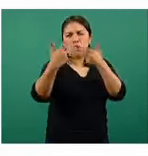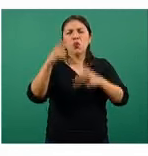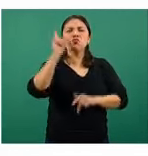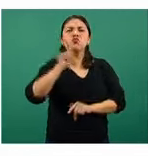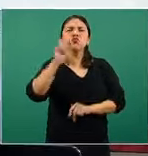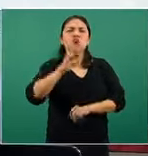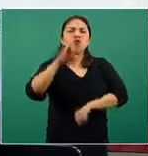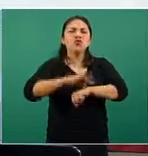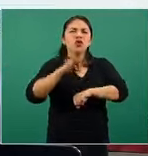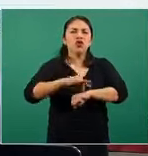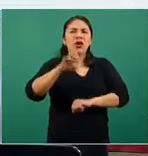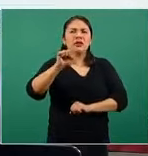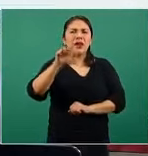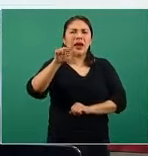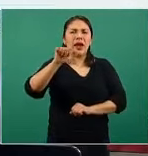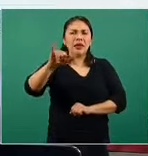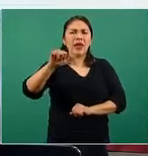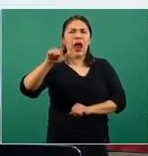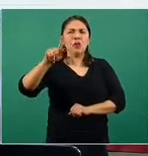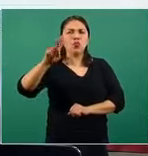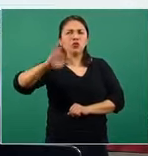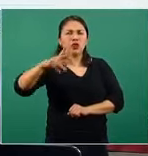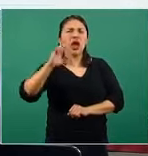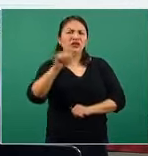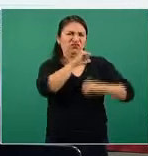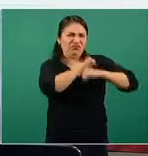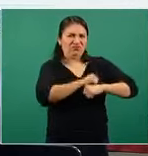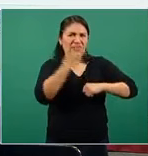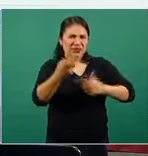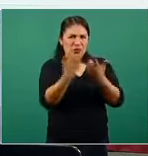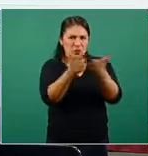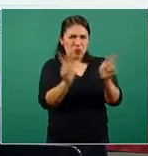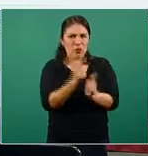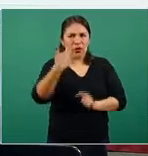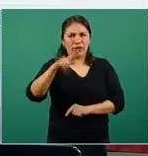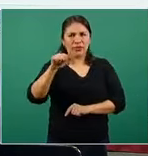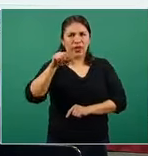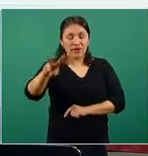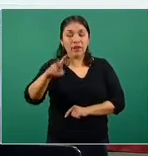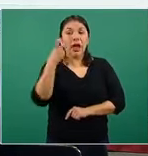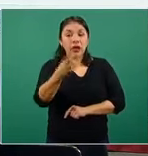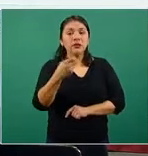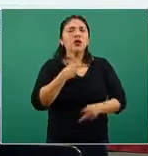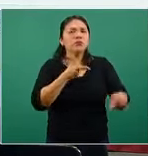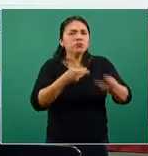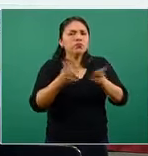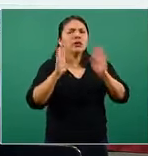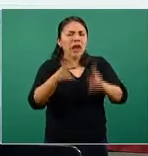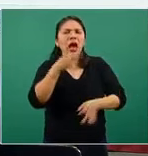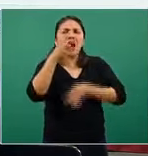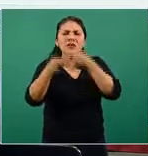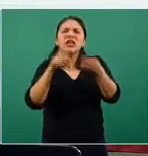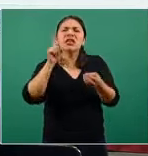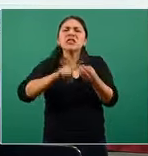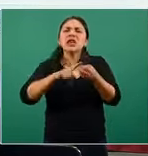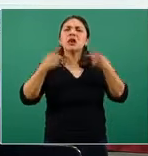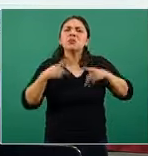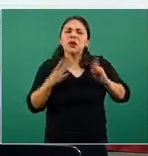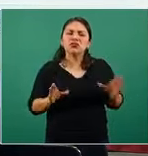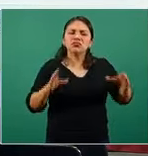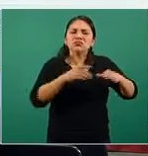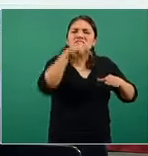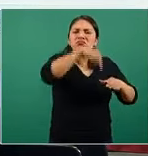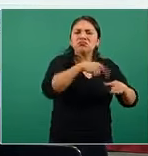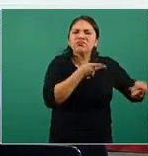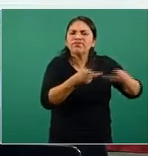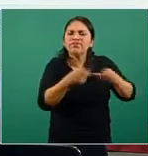Ciara Alpuche, quien preside y coordina este GETAP y hemos presentado en ocasiones anteriores quiénes son los expertos que integran este GETAP y